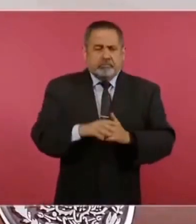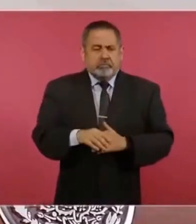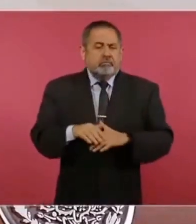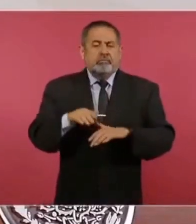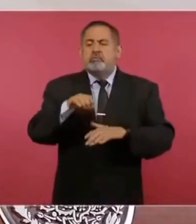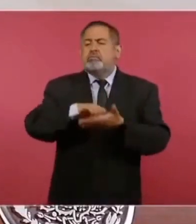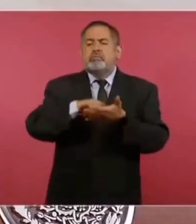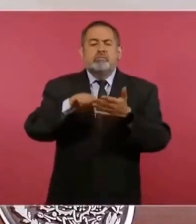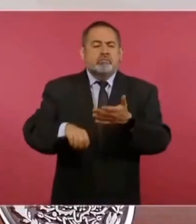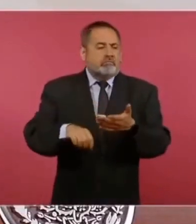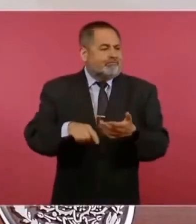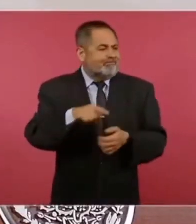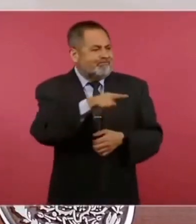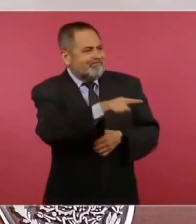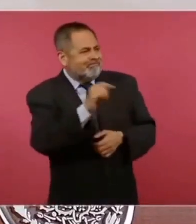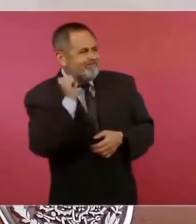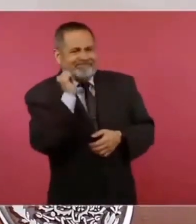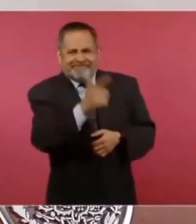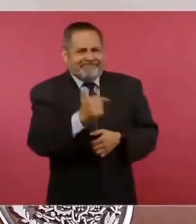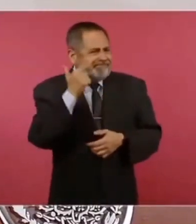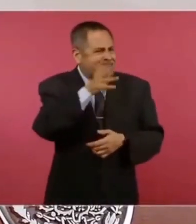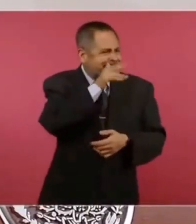sobre un asunto